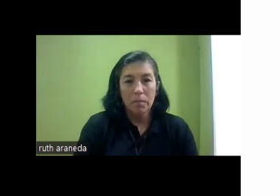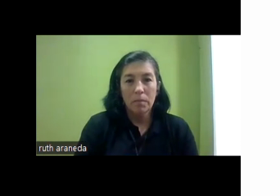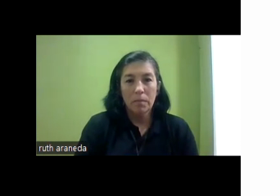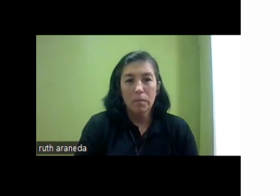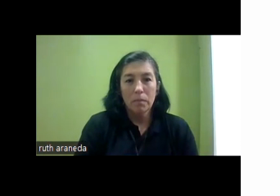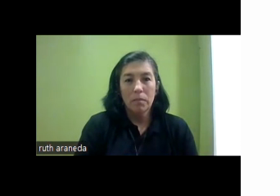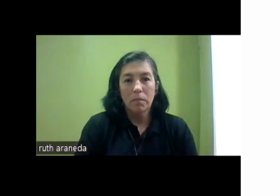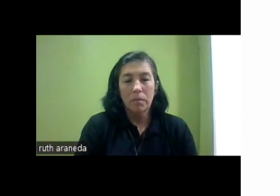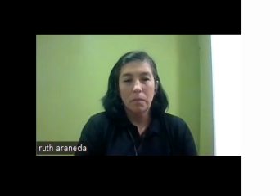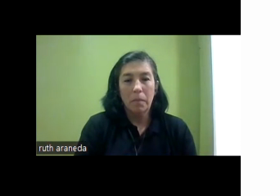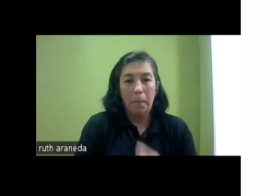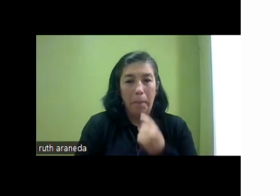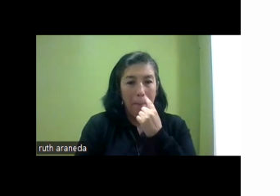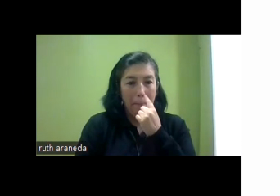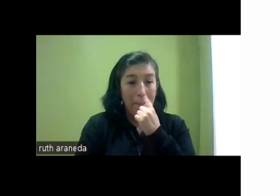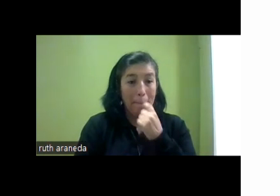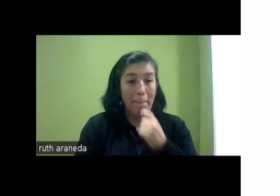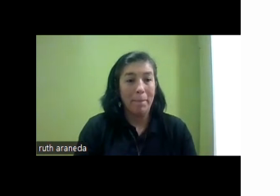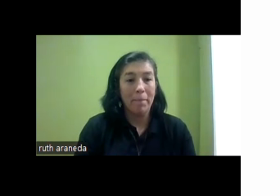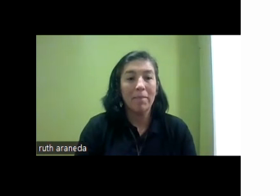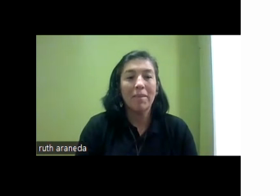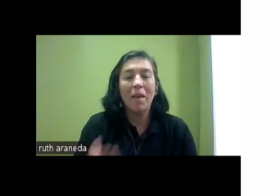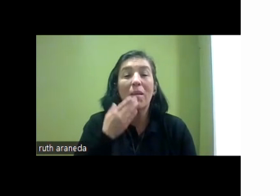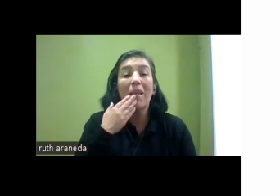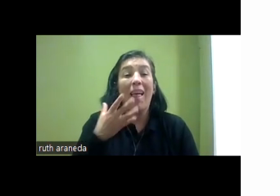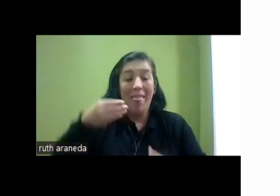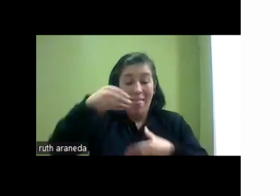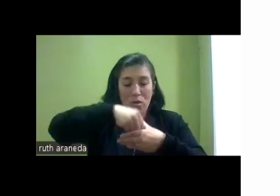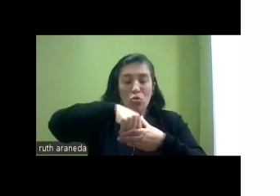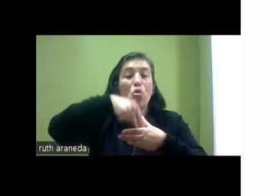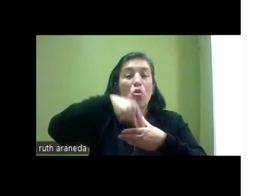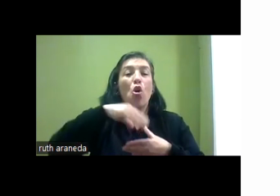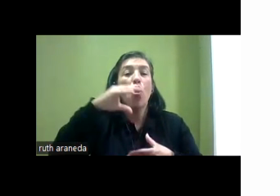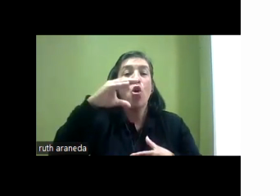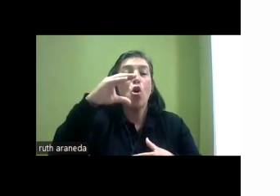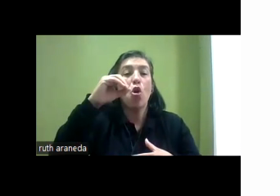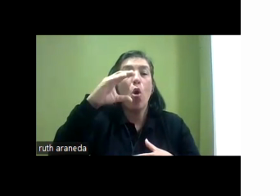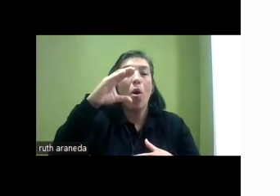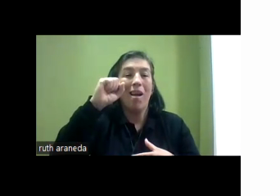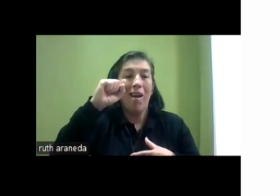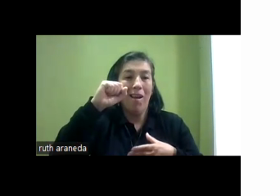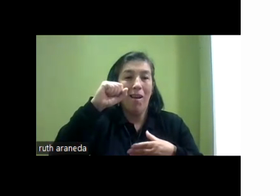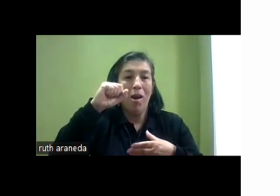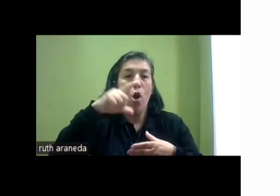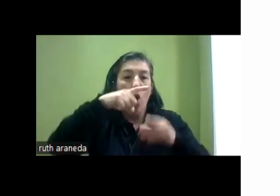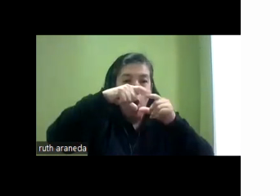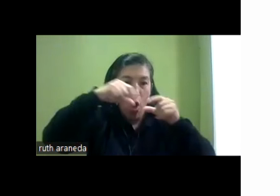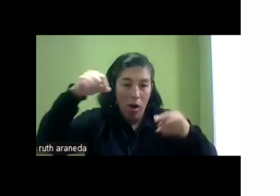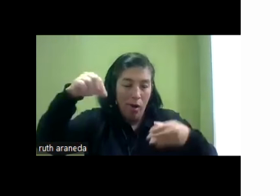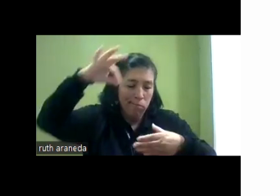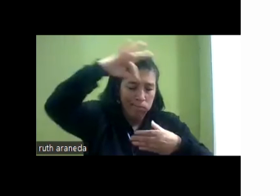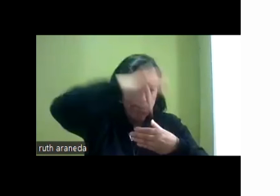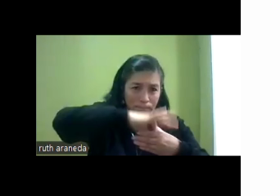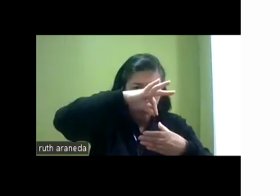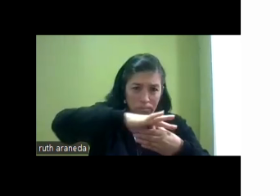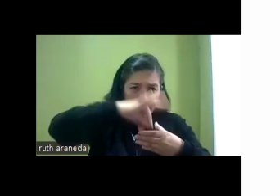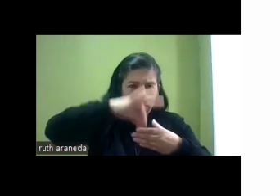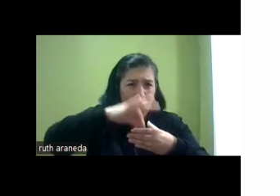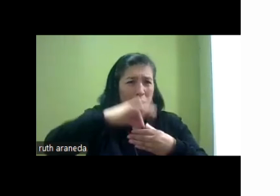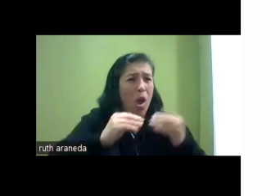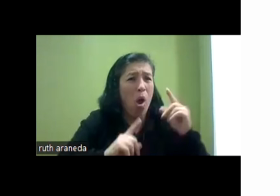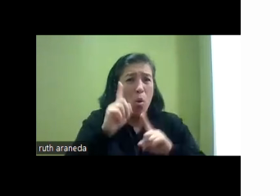eh, incluían hojas de coca. Muchísimas de estos tejidos estaban llenos